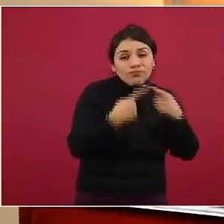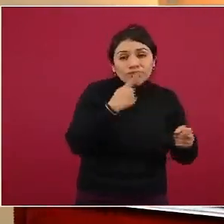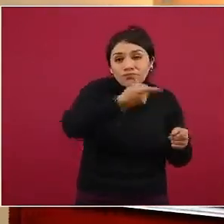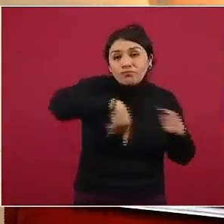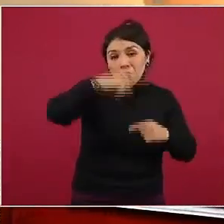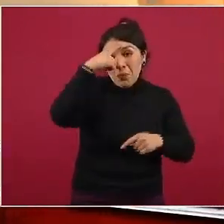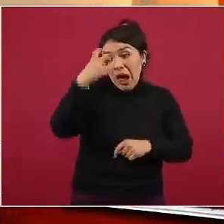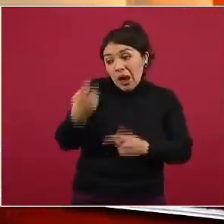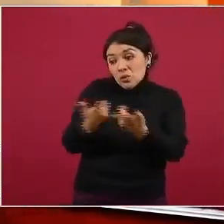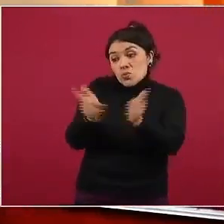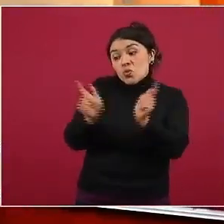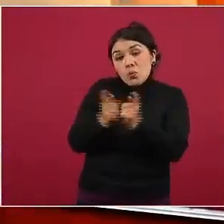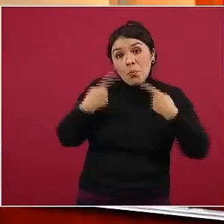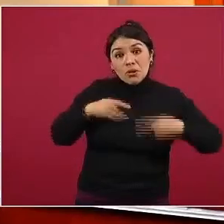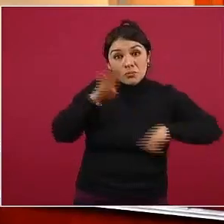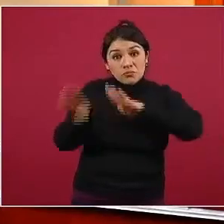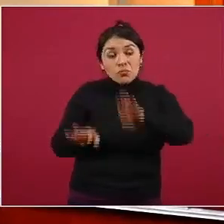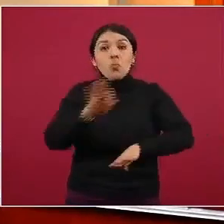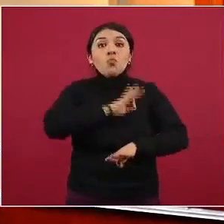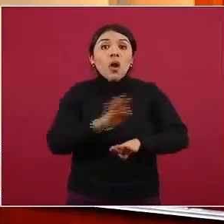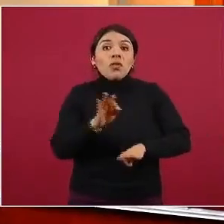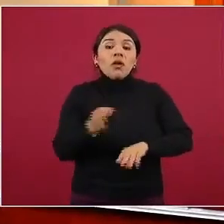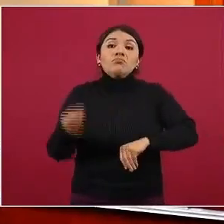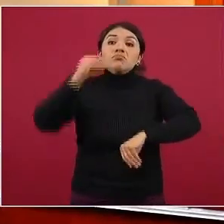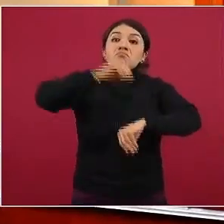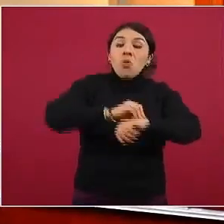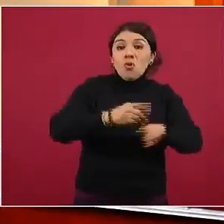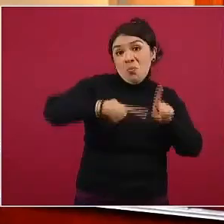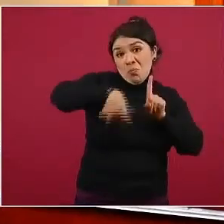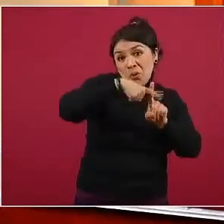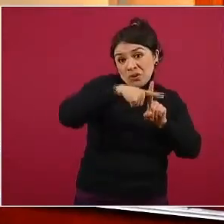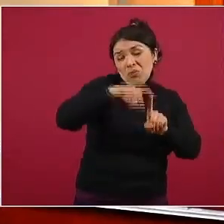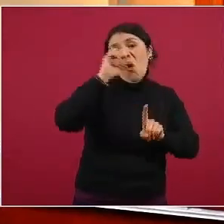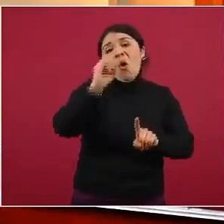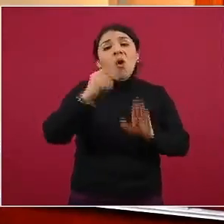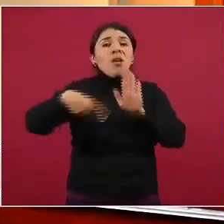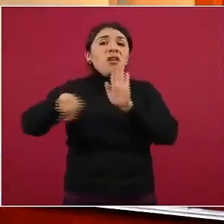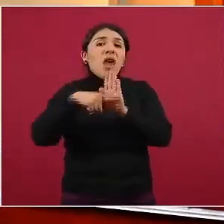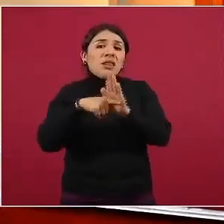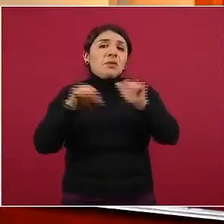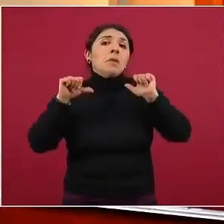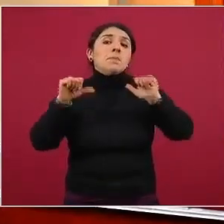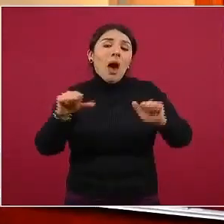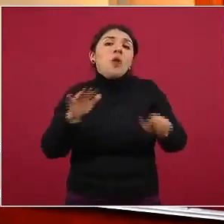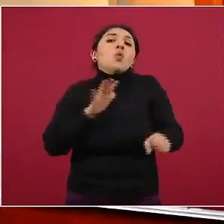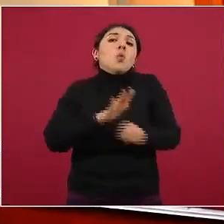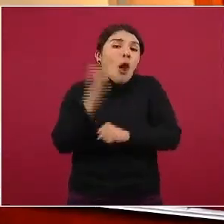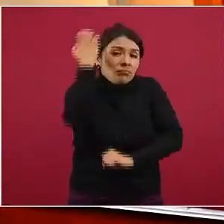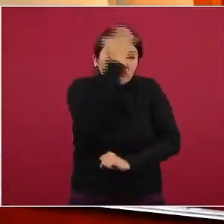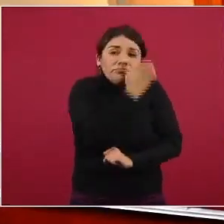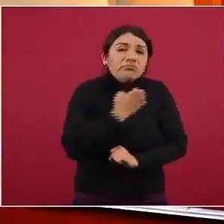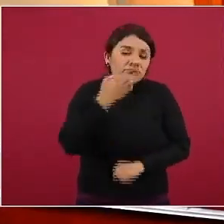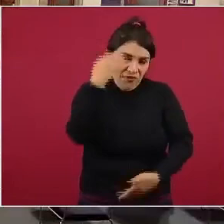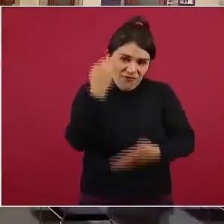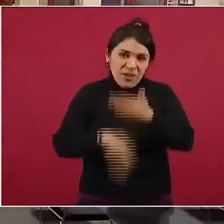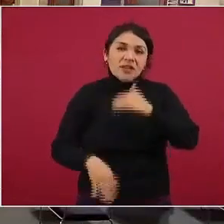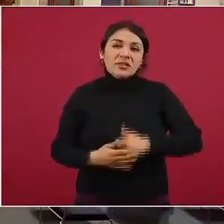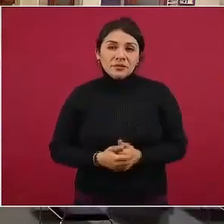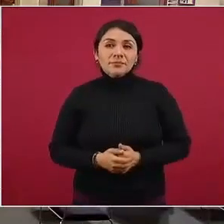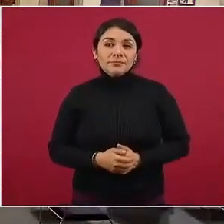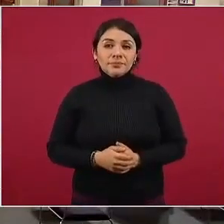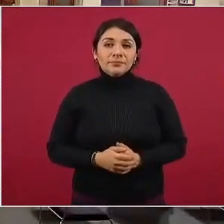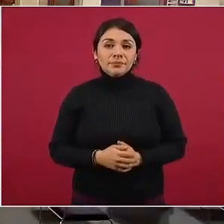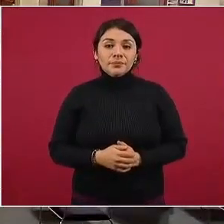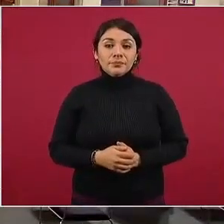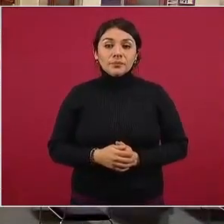este grupo ya sea pase a lo confirmado o a lo no confirmado una vez que se revisaron los expedientes. La siguiente, por favor.